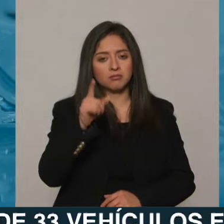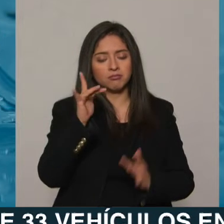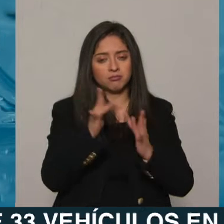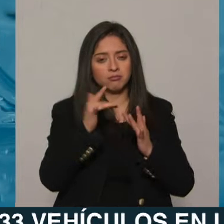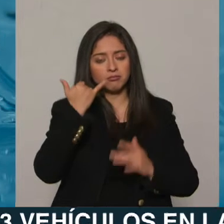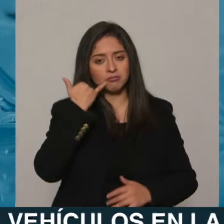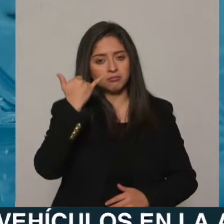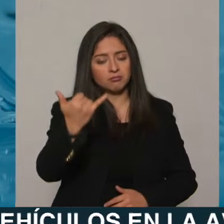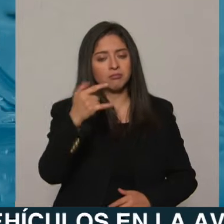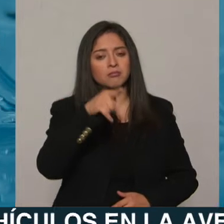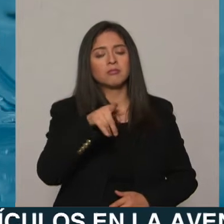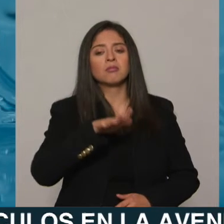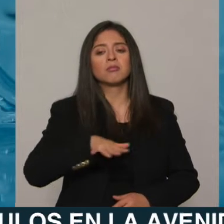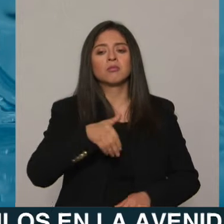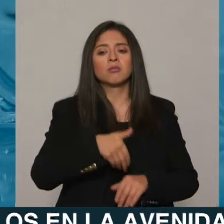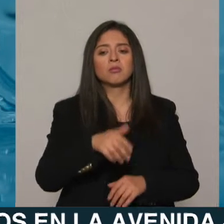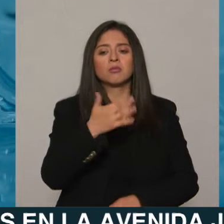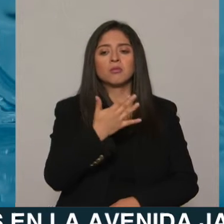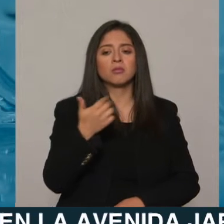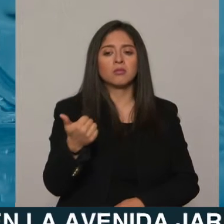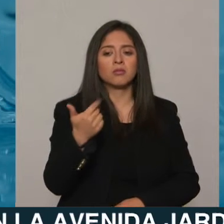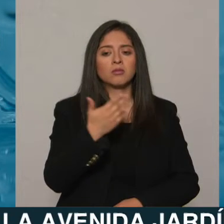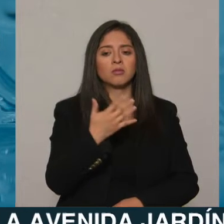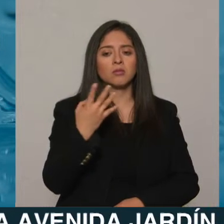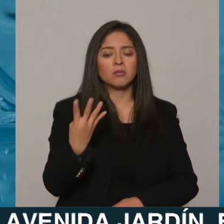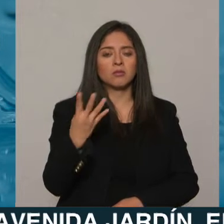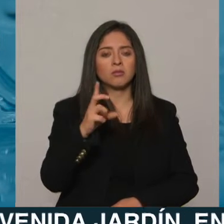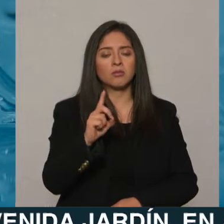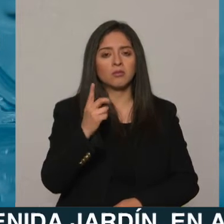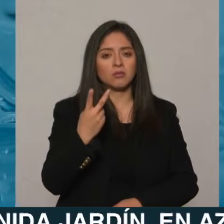de atención en el número